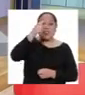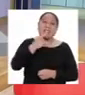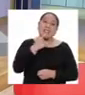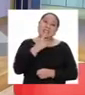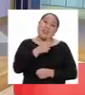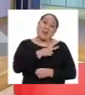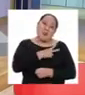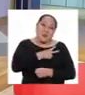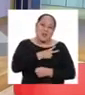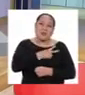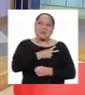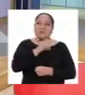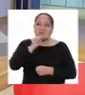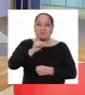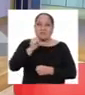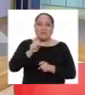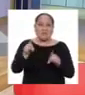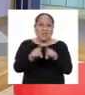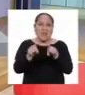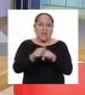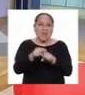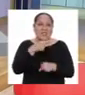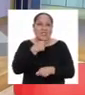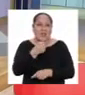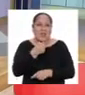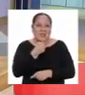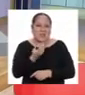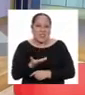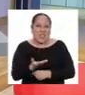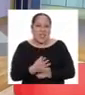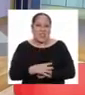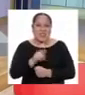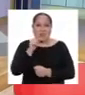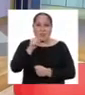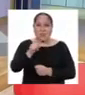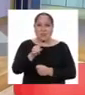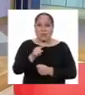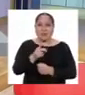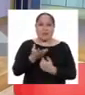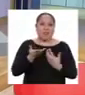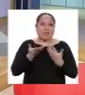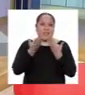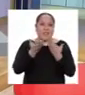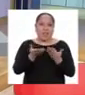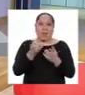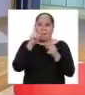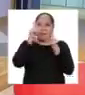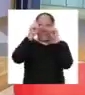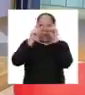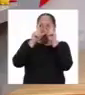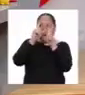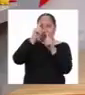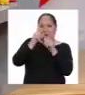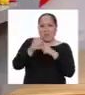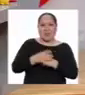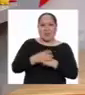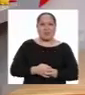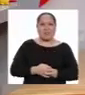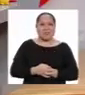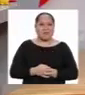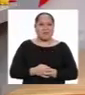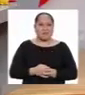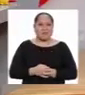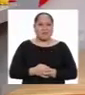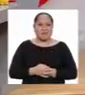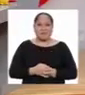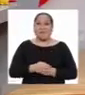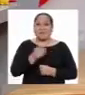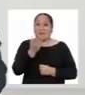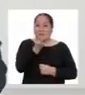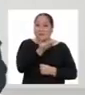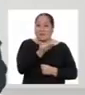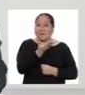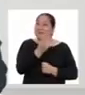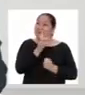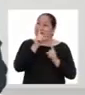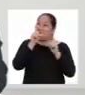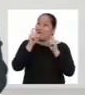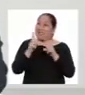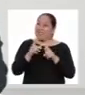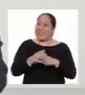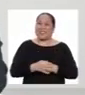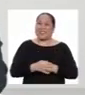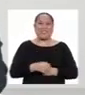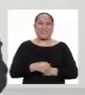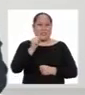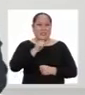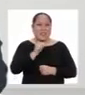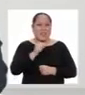parece que también les ha encantado, porque les ha generado bastantes preguntas. ¿Vamos con ellas?